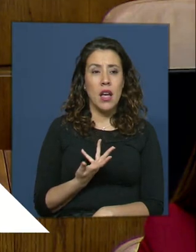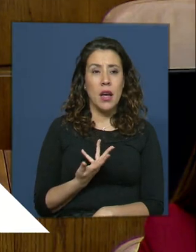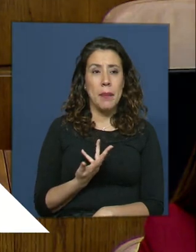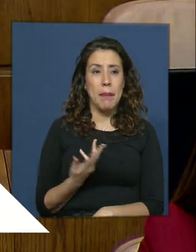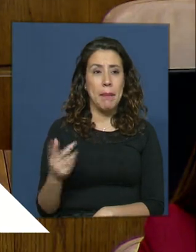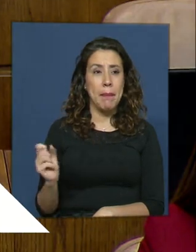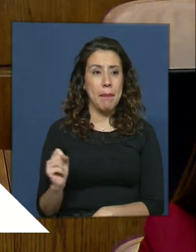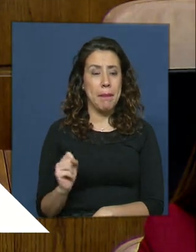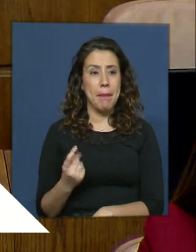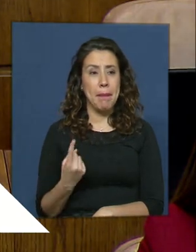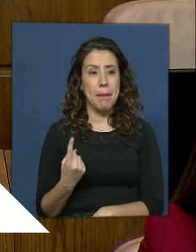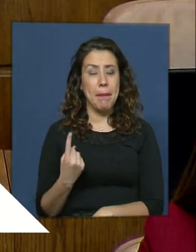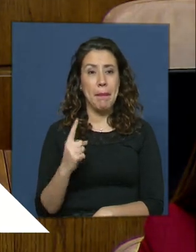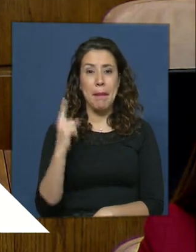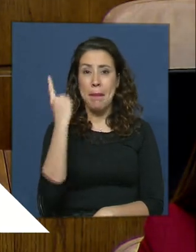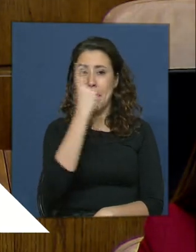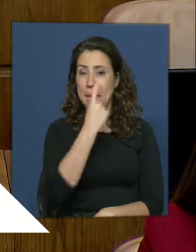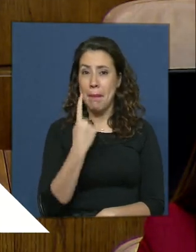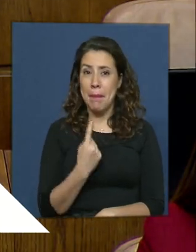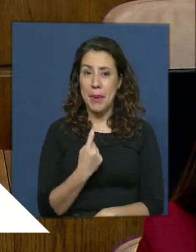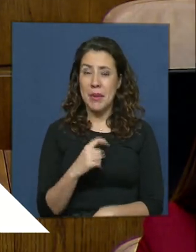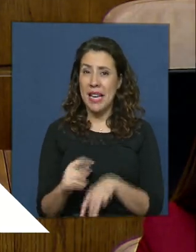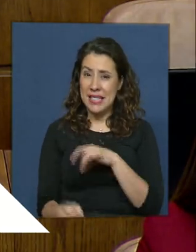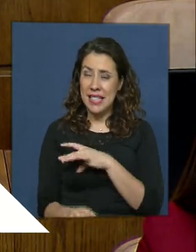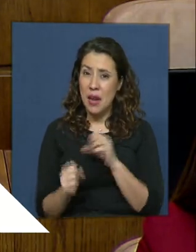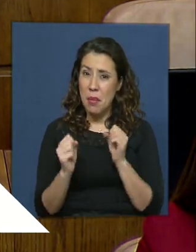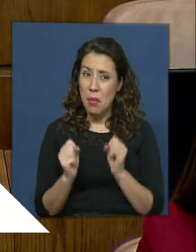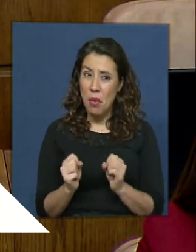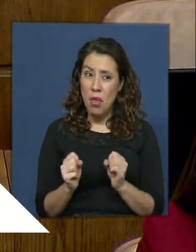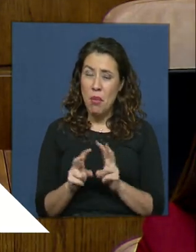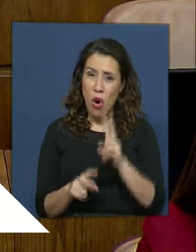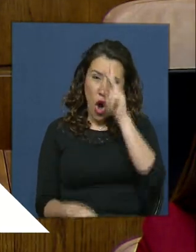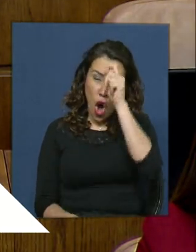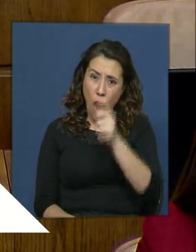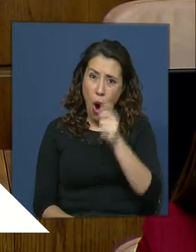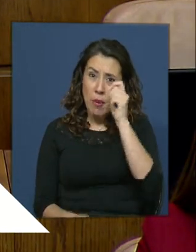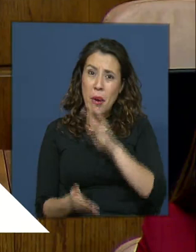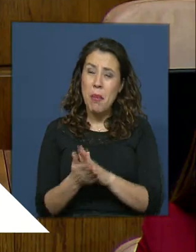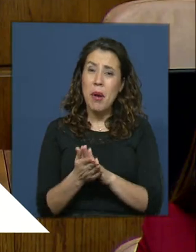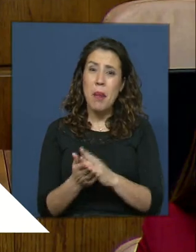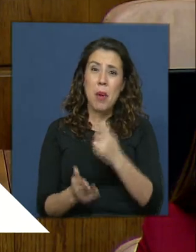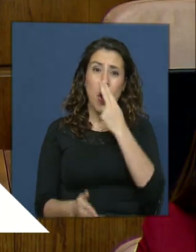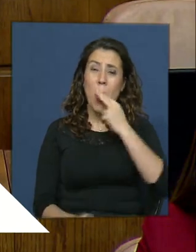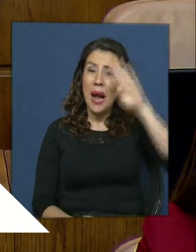Uno, la primera pregunta que deberíamos hacerle: ¿en Chile podríamos homenajear, por ejemplo, a Hitler?